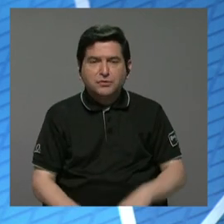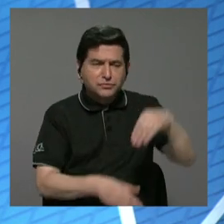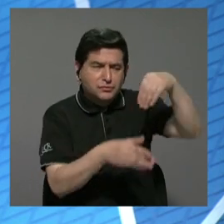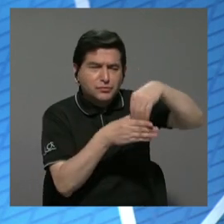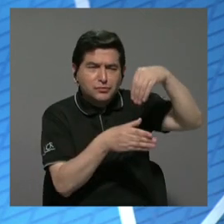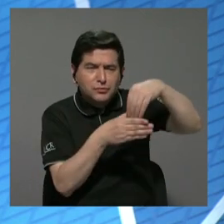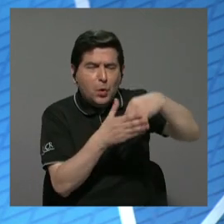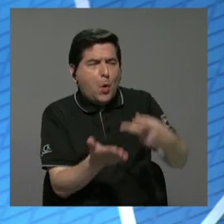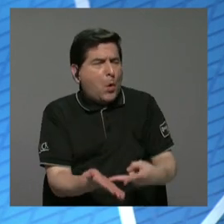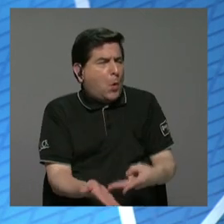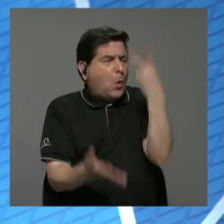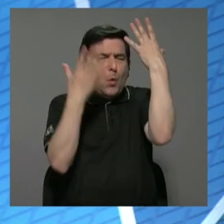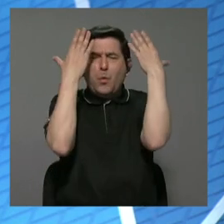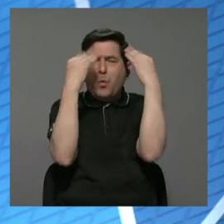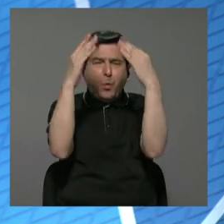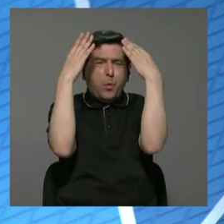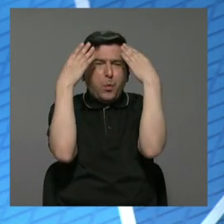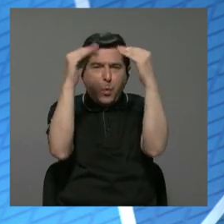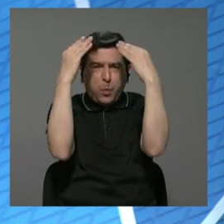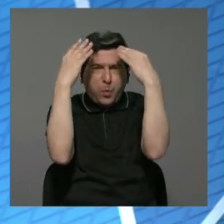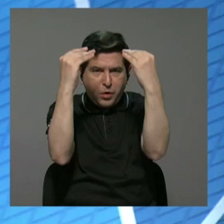aportado valiosísima información